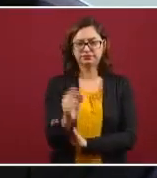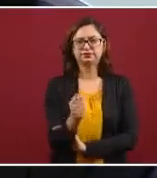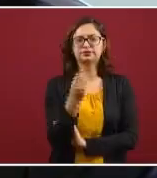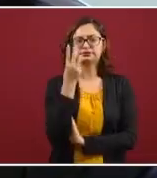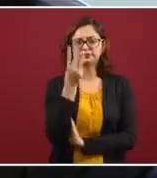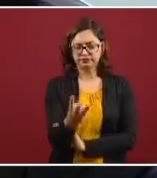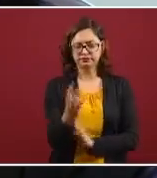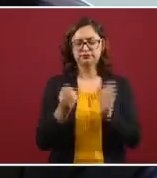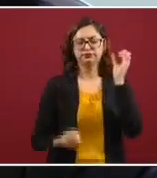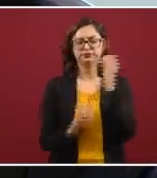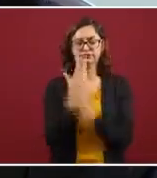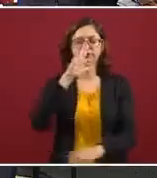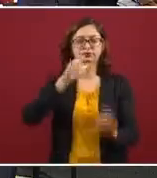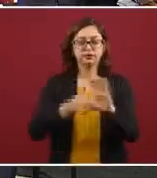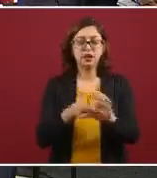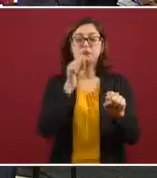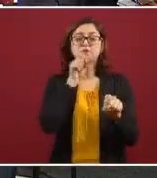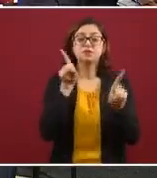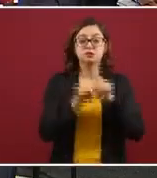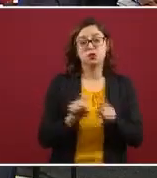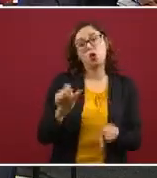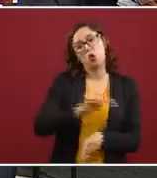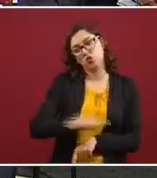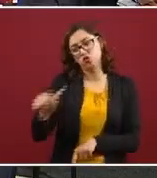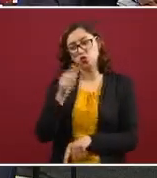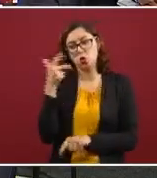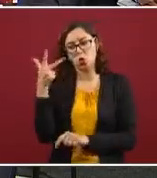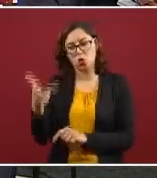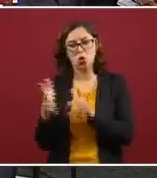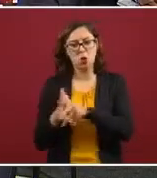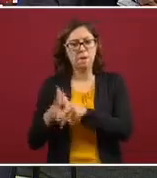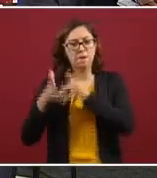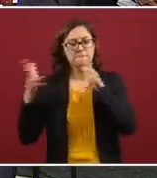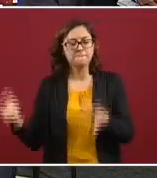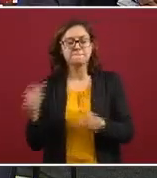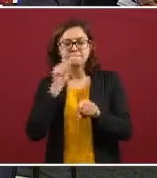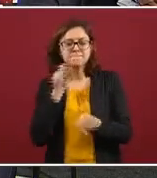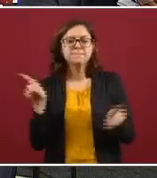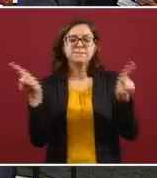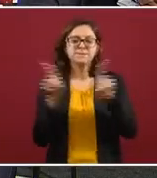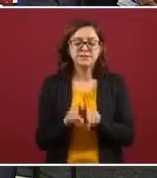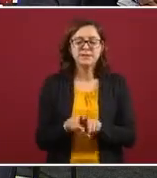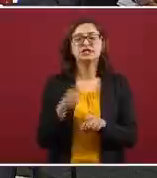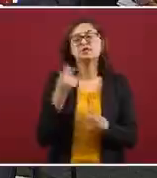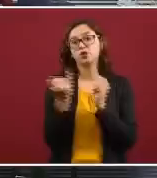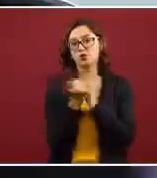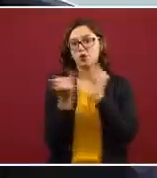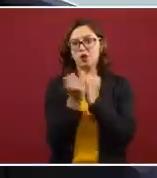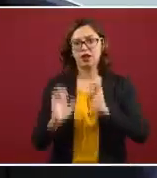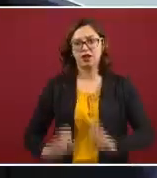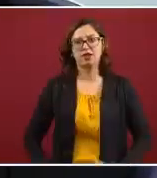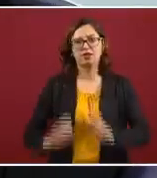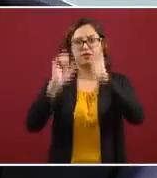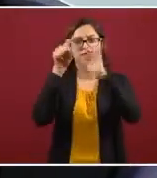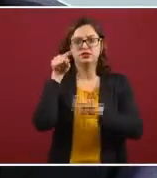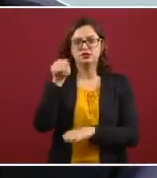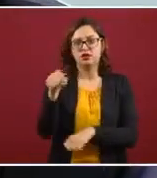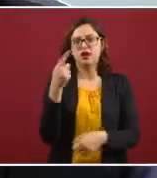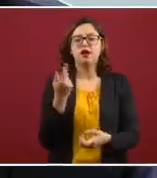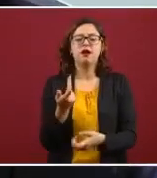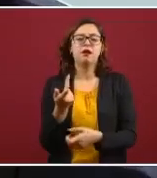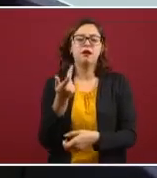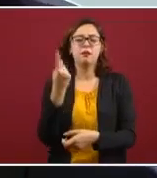ampliación de 8, así como la extensión de 61 residencias médicas para médicos pasantes